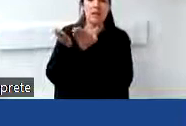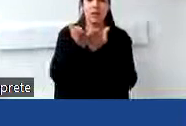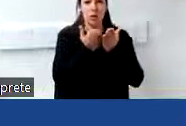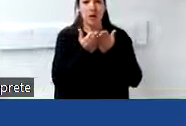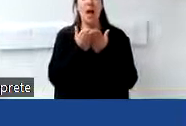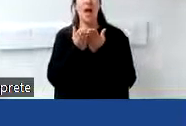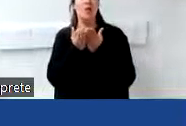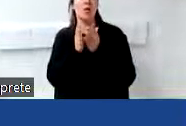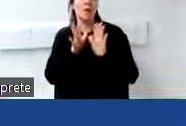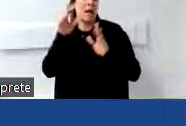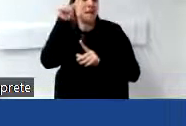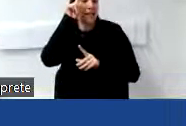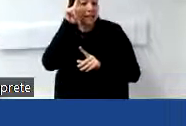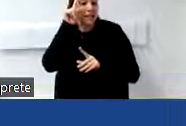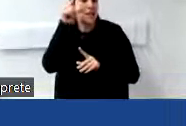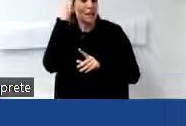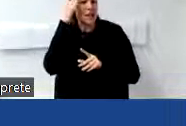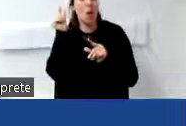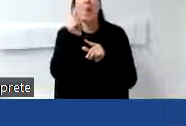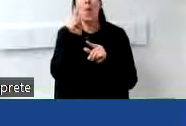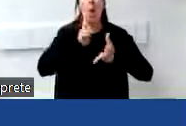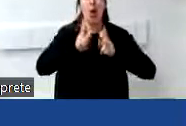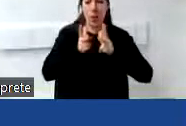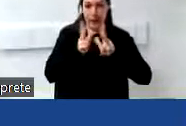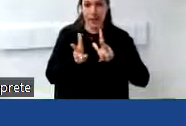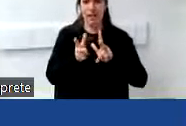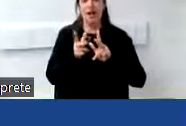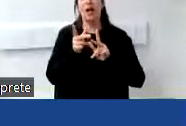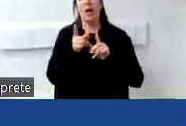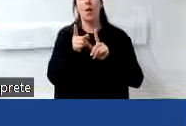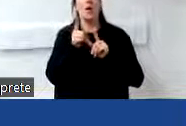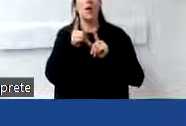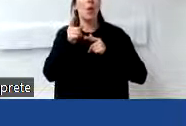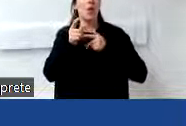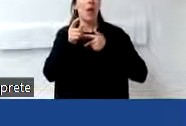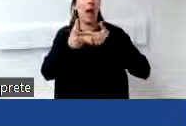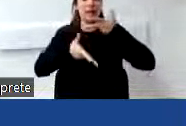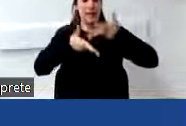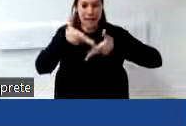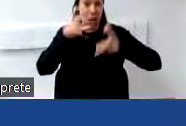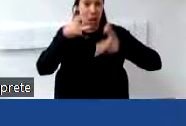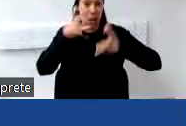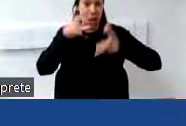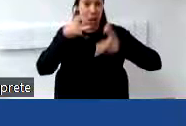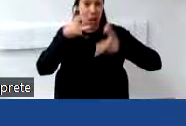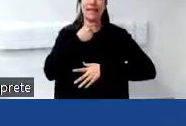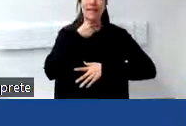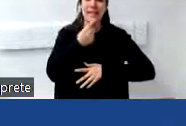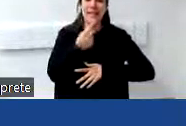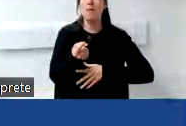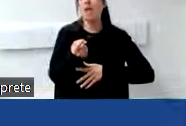quizás algo sabían, bueno, eso, traerlo a colación, alguna seña que se acuerden, poder utilizarla,